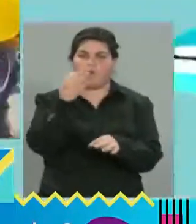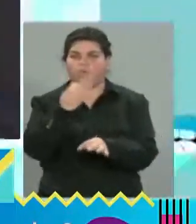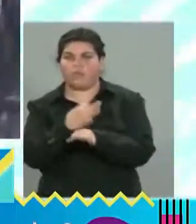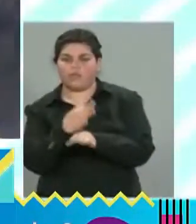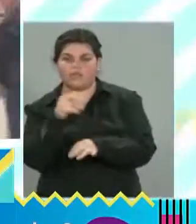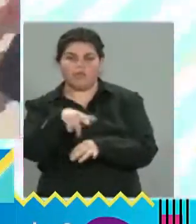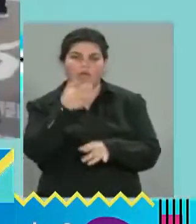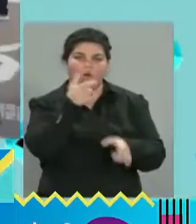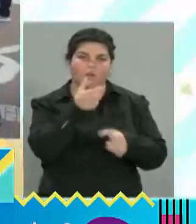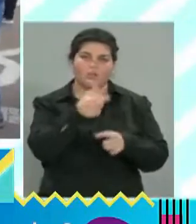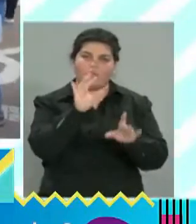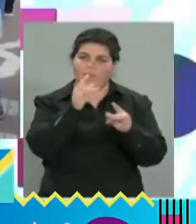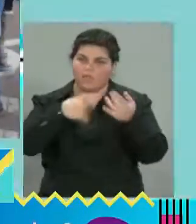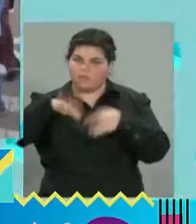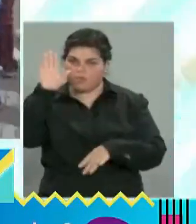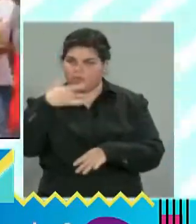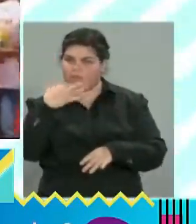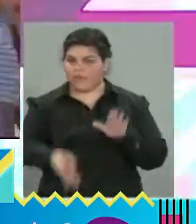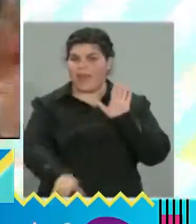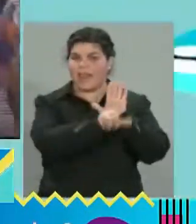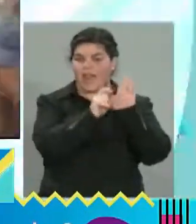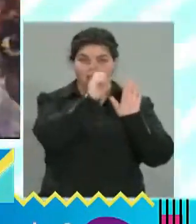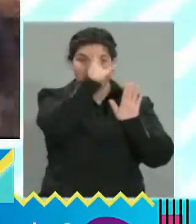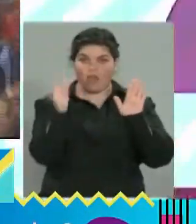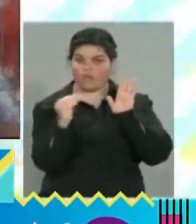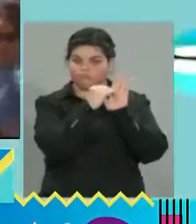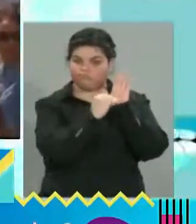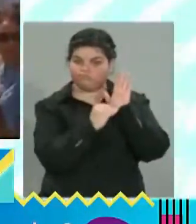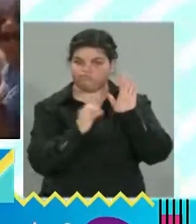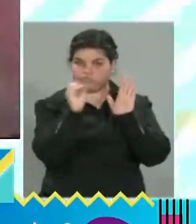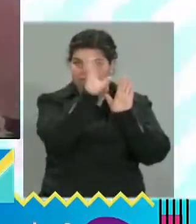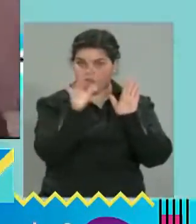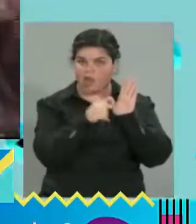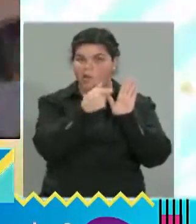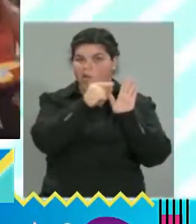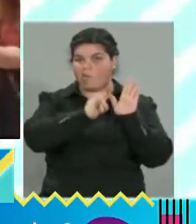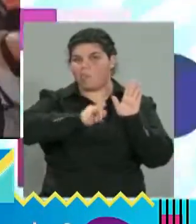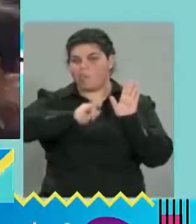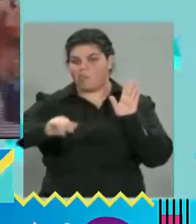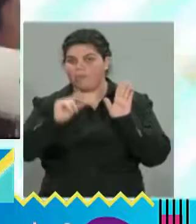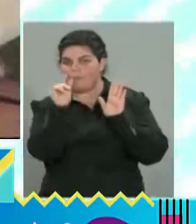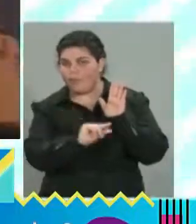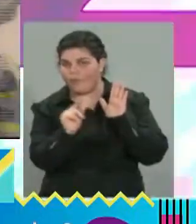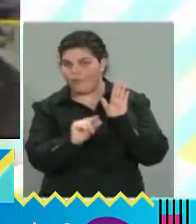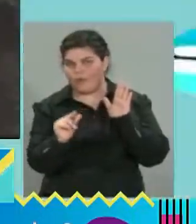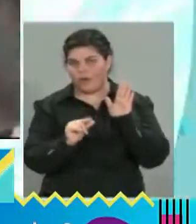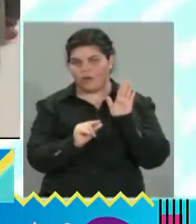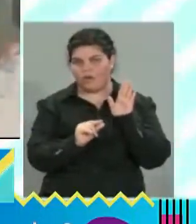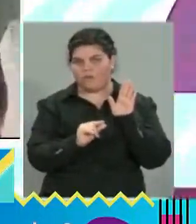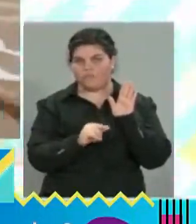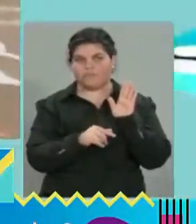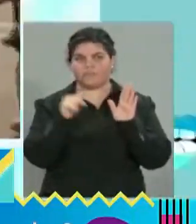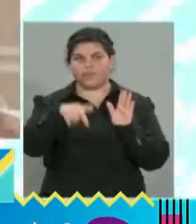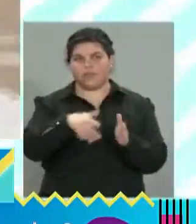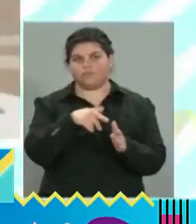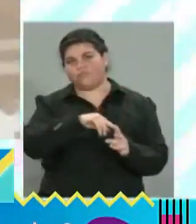de regular. En general, lo que está regulado bien claro en la ley, hay pocas denuncias a nivel país de que se restrinja derechos.